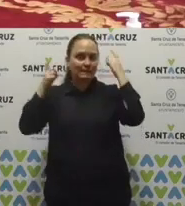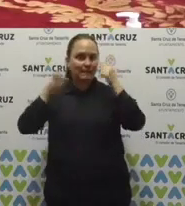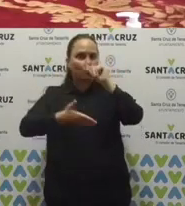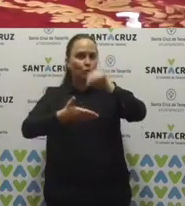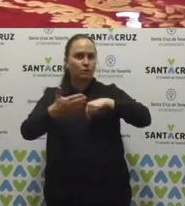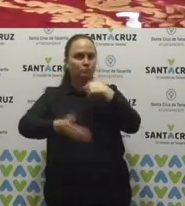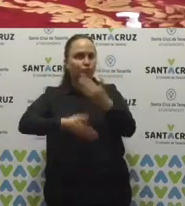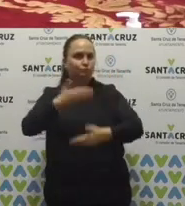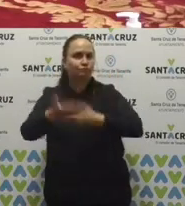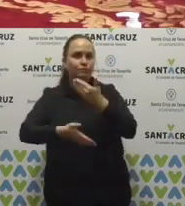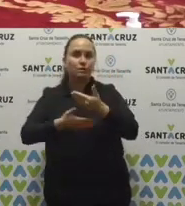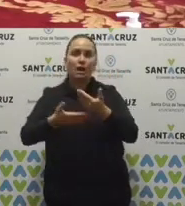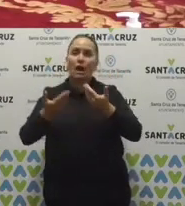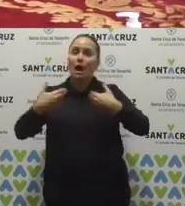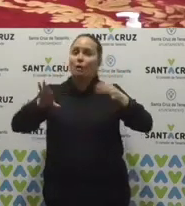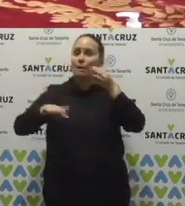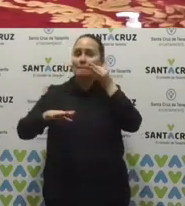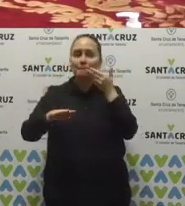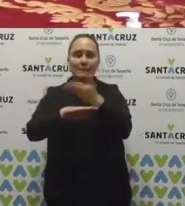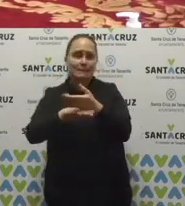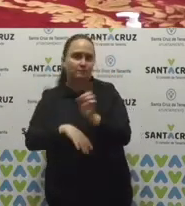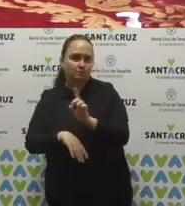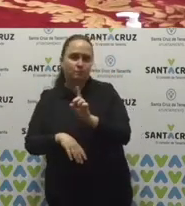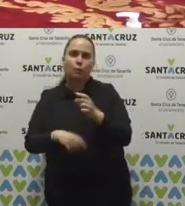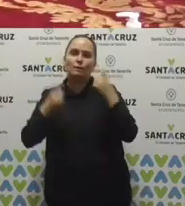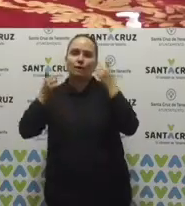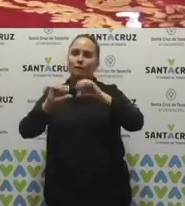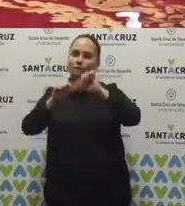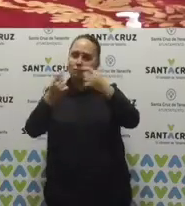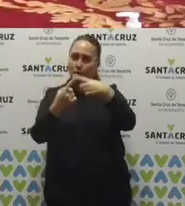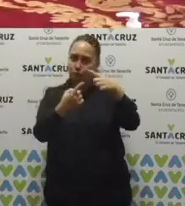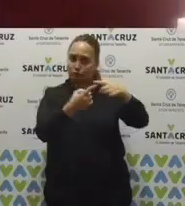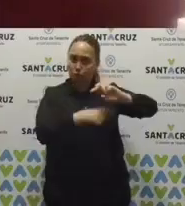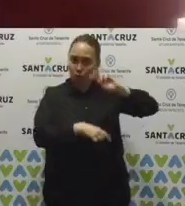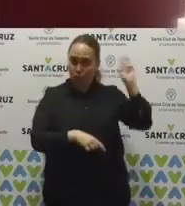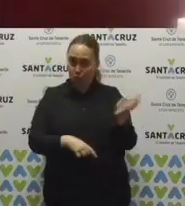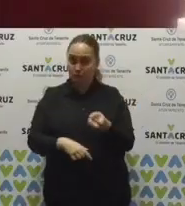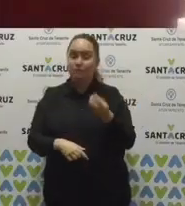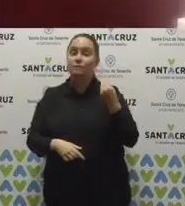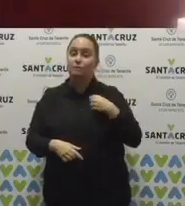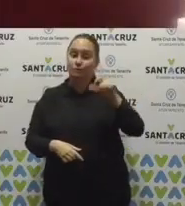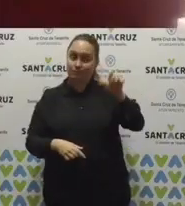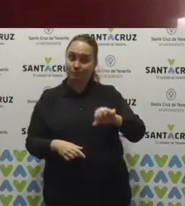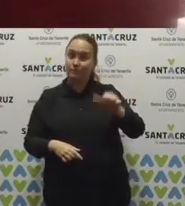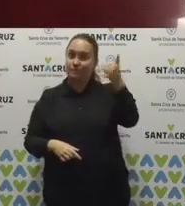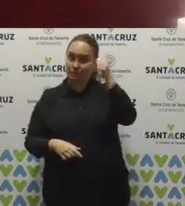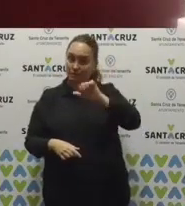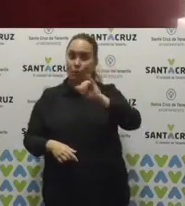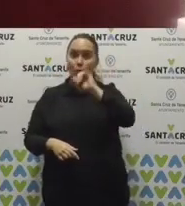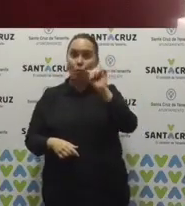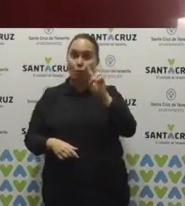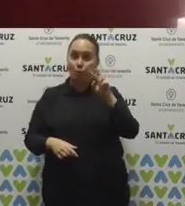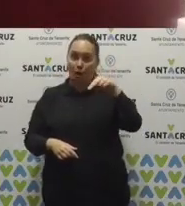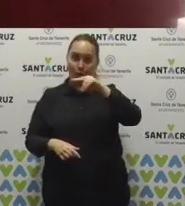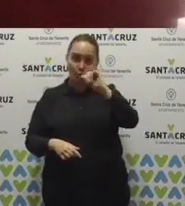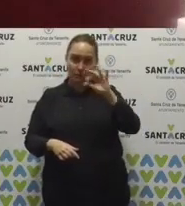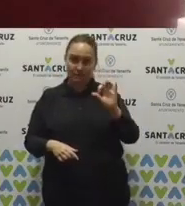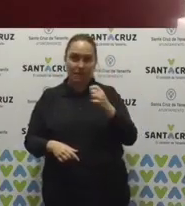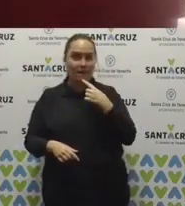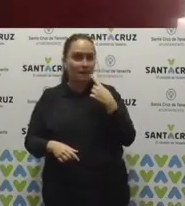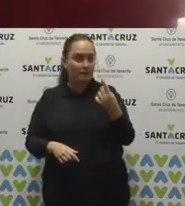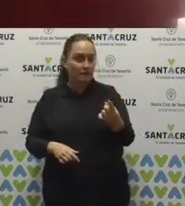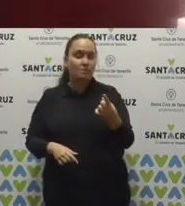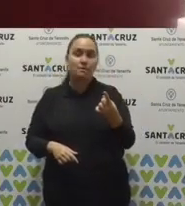no de forma presencial sino de otra forma es juan jose el que en su intervención dice que